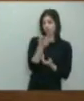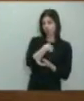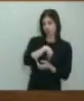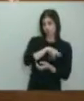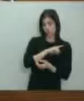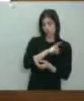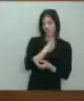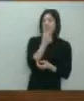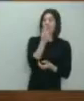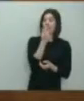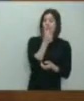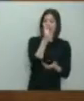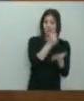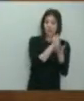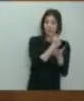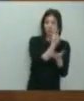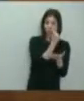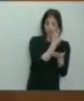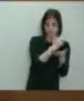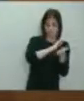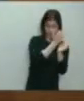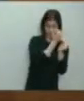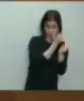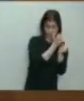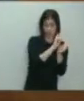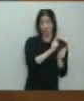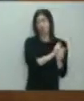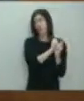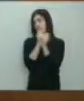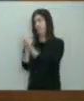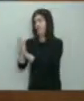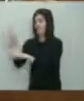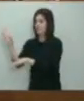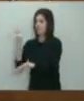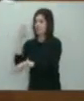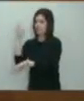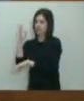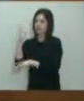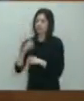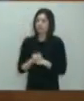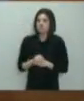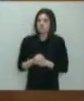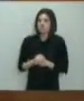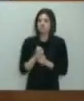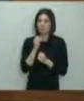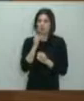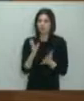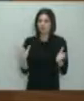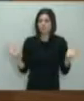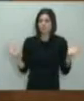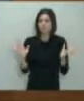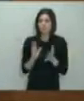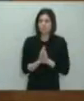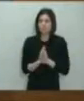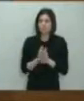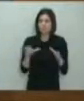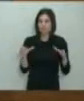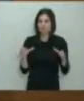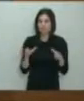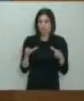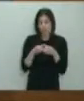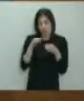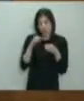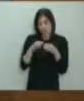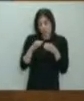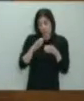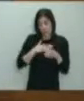Pidamos dinero prestado a los bancos para pagar a los proveedores. Bien. No, mi partido, y usted lo sabe, no